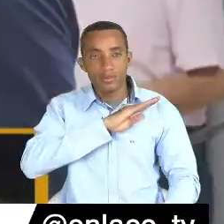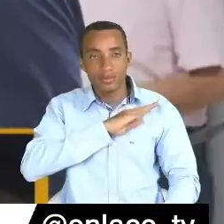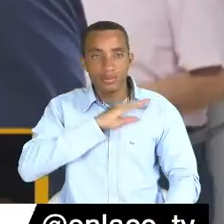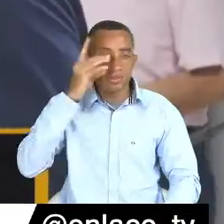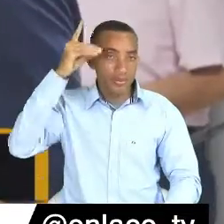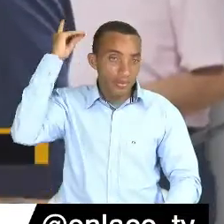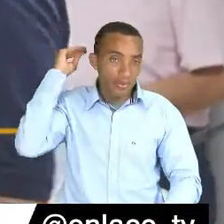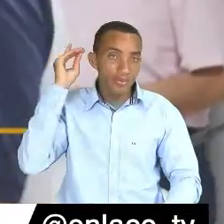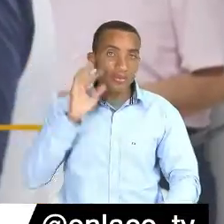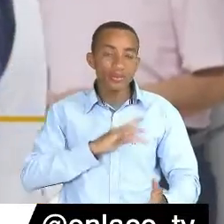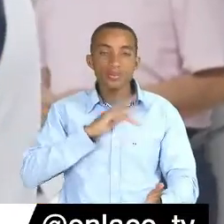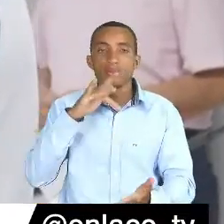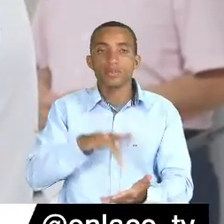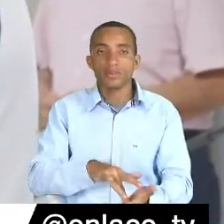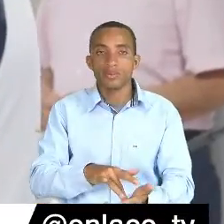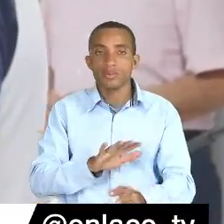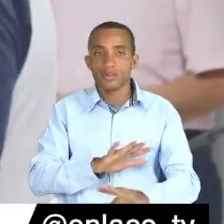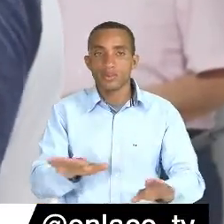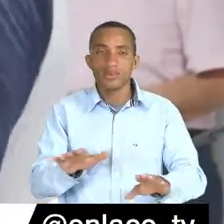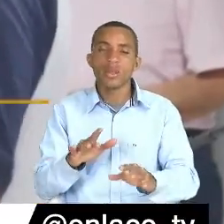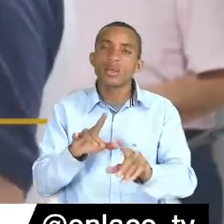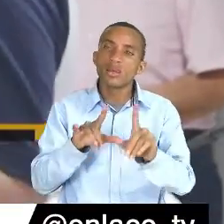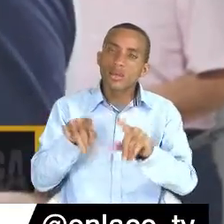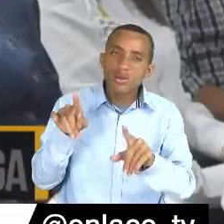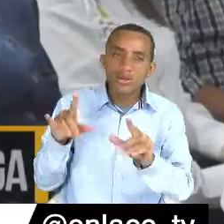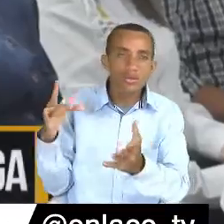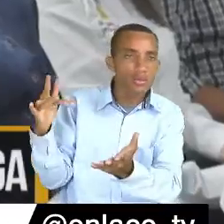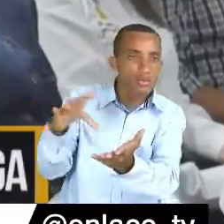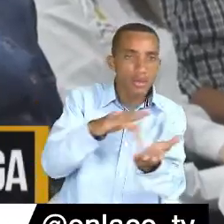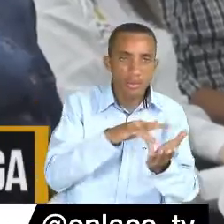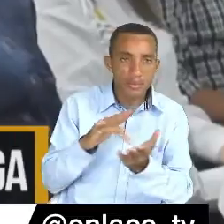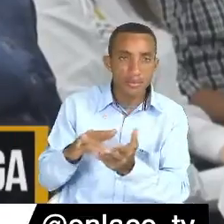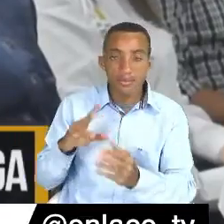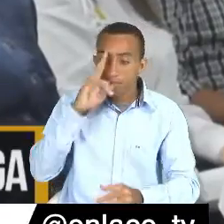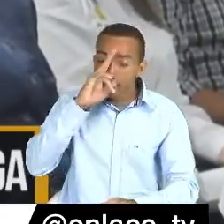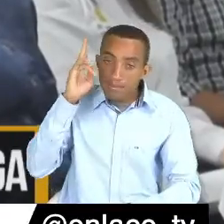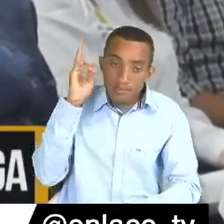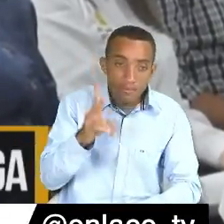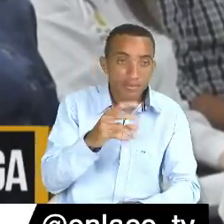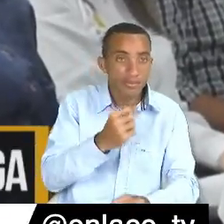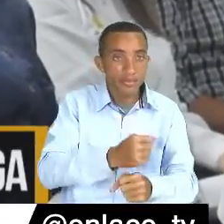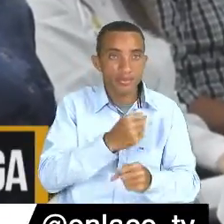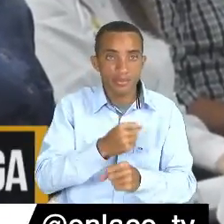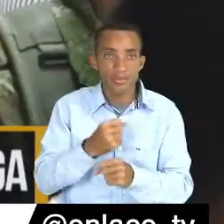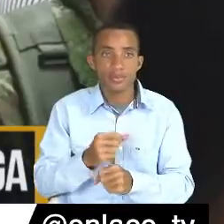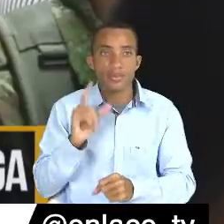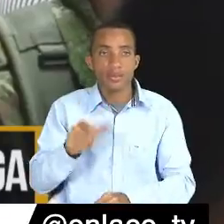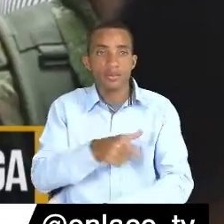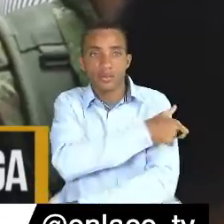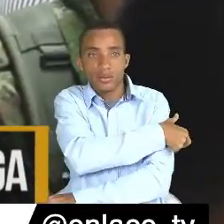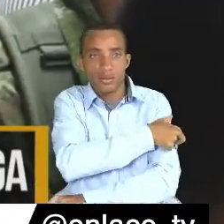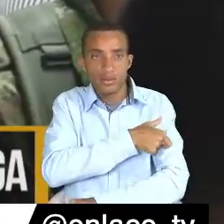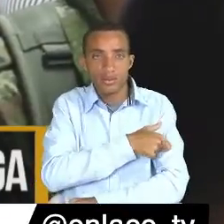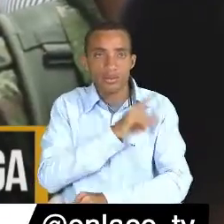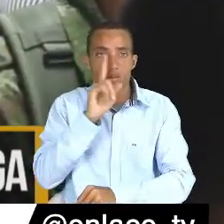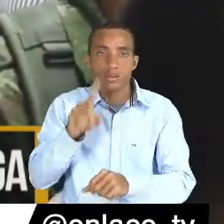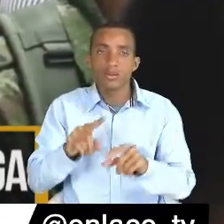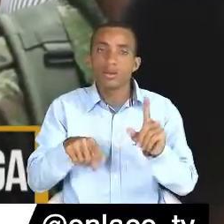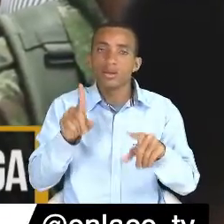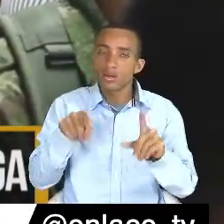el evento, donde pidió a quienes van a participar respeto por el trabajo y las acciones que se emprendan en el comité al que pertenecerán